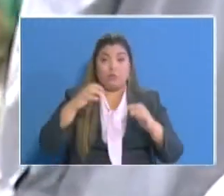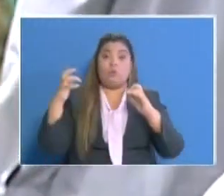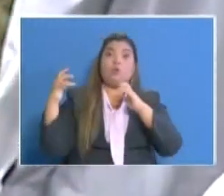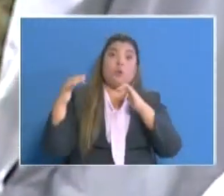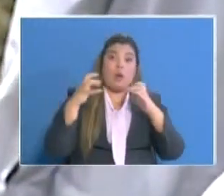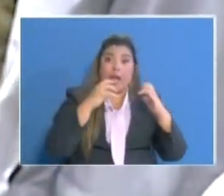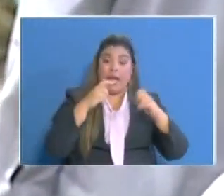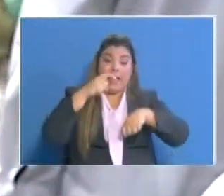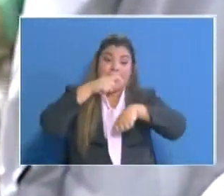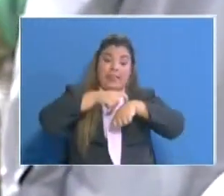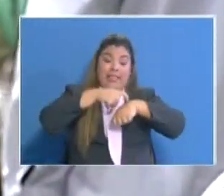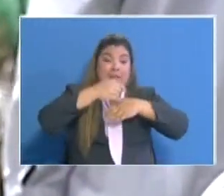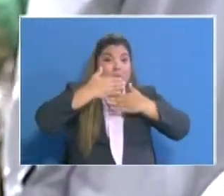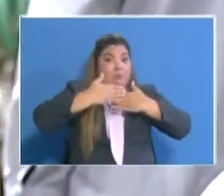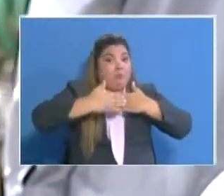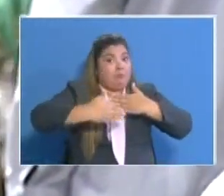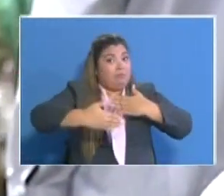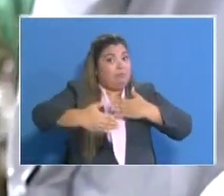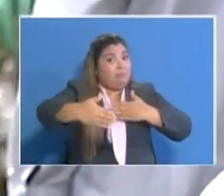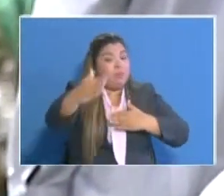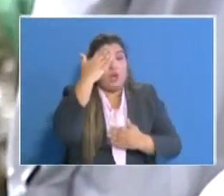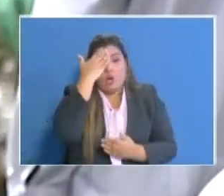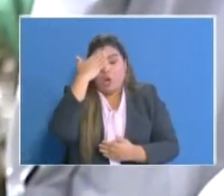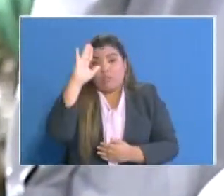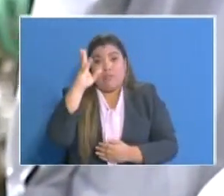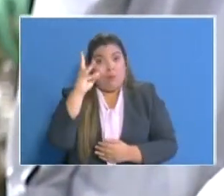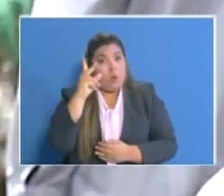extensa, va a ser duradera.